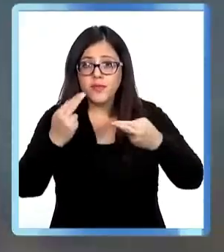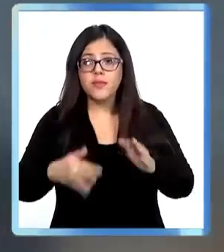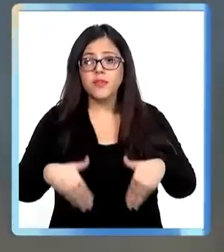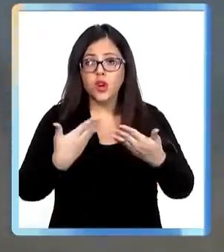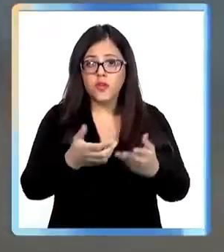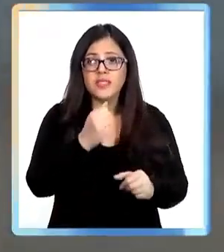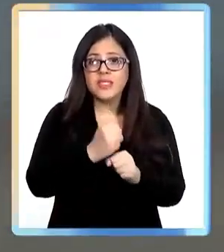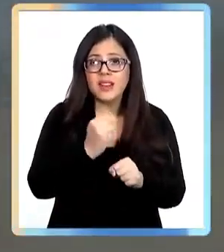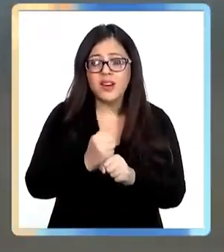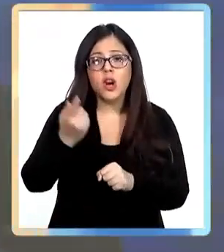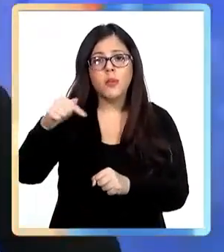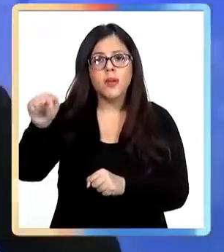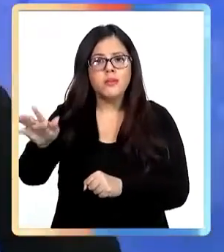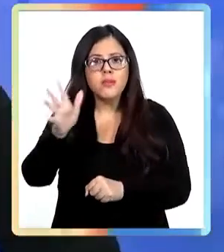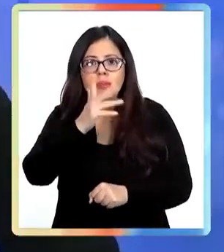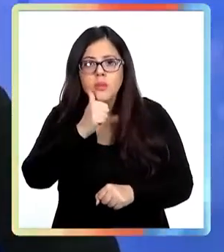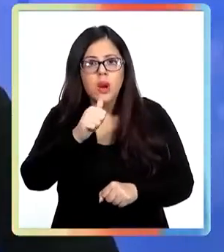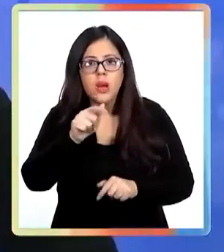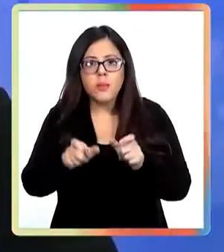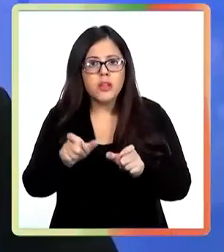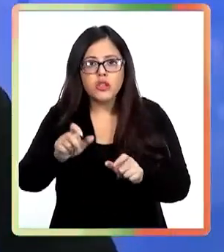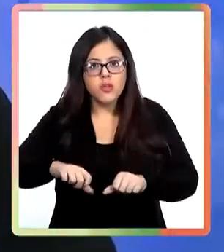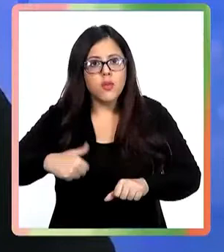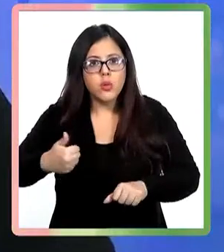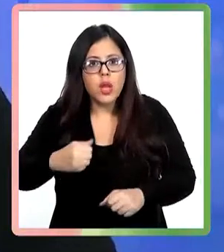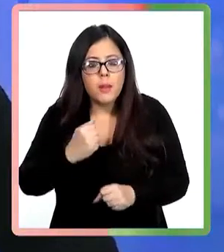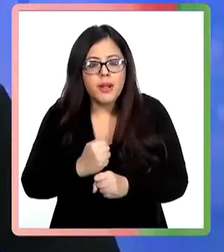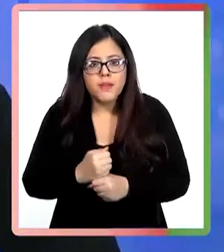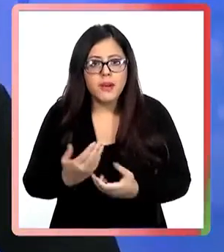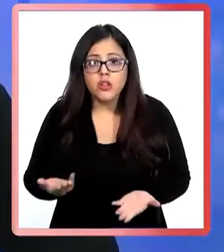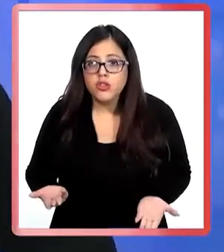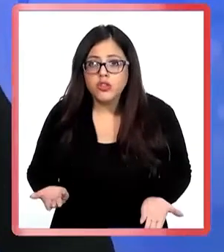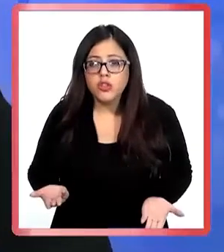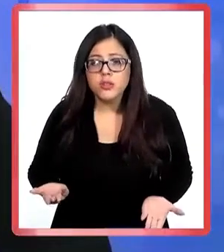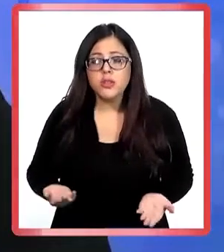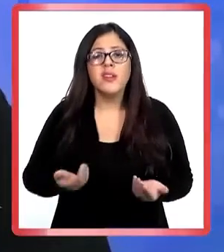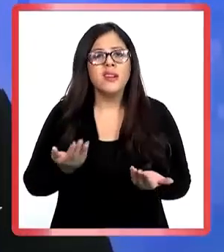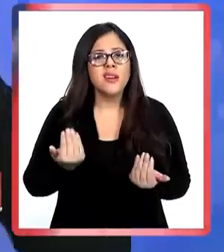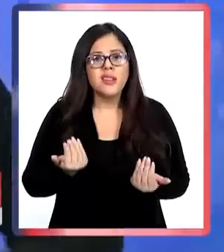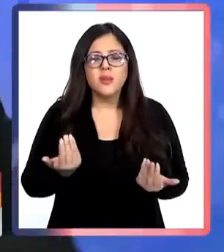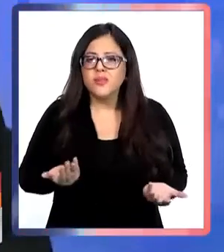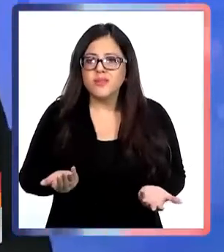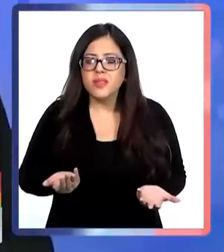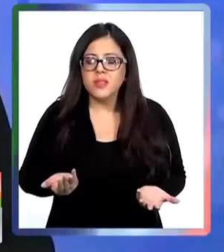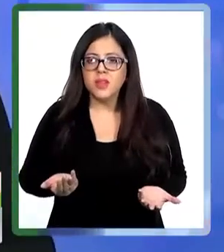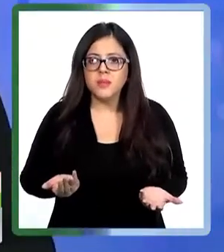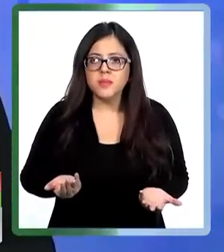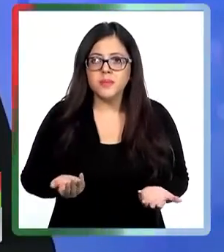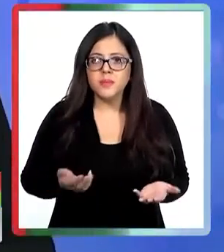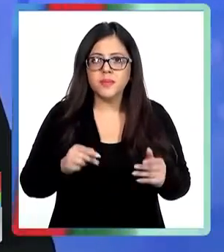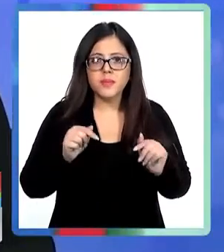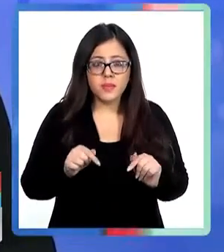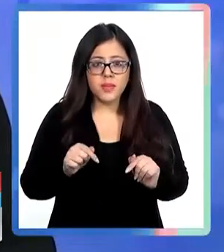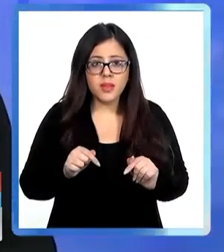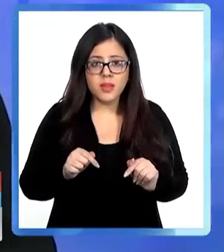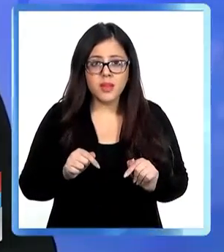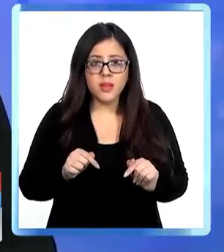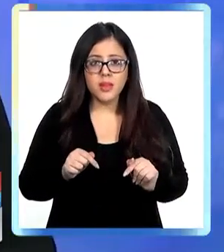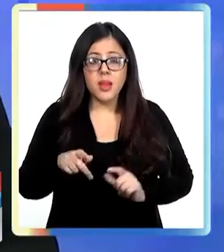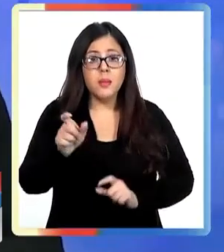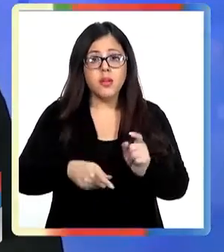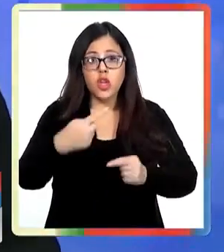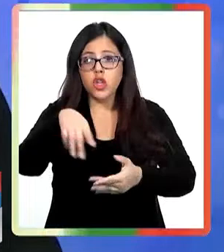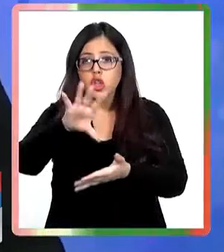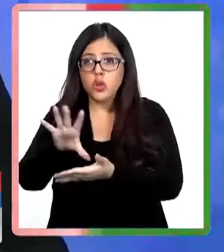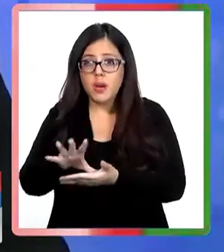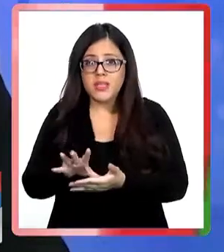ofrecen trabajo y no hay gente disponible para trabajar. Entonces, lo que tenemos que hacer es que los